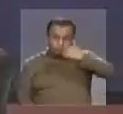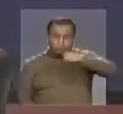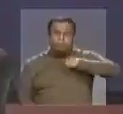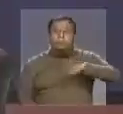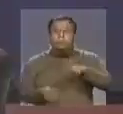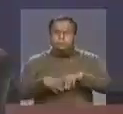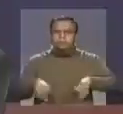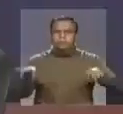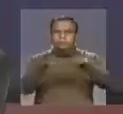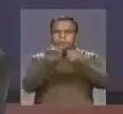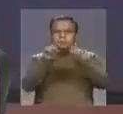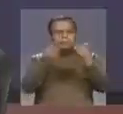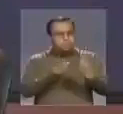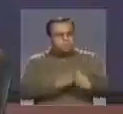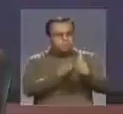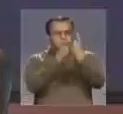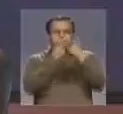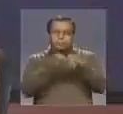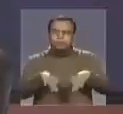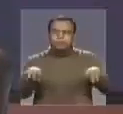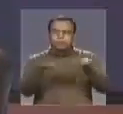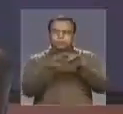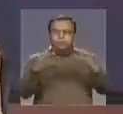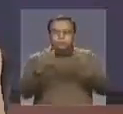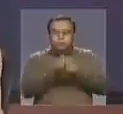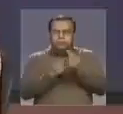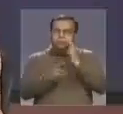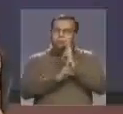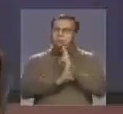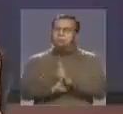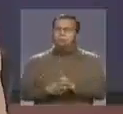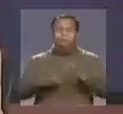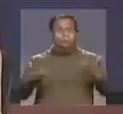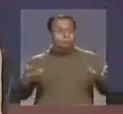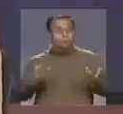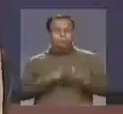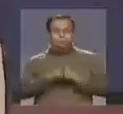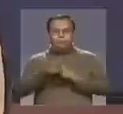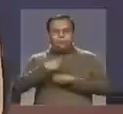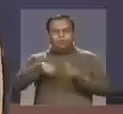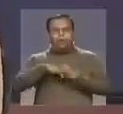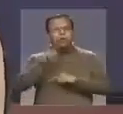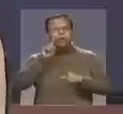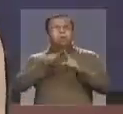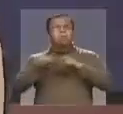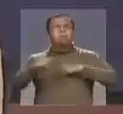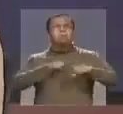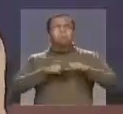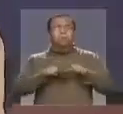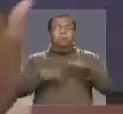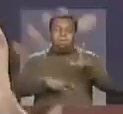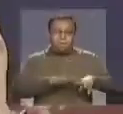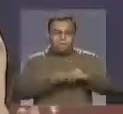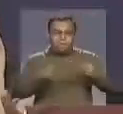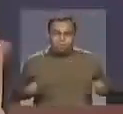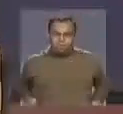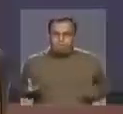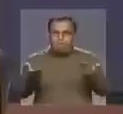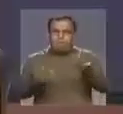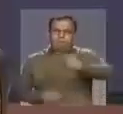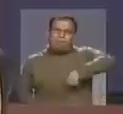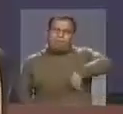que es importante porque políticamente es importante reconocer la responsabilidad que como Estado tenemos, pero también dar